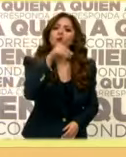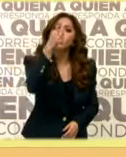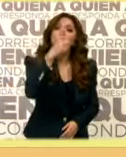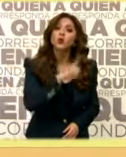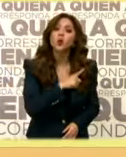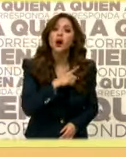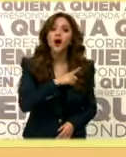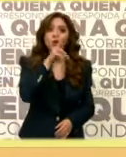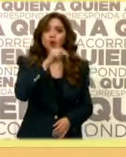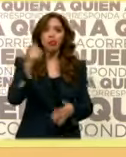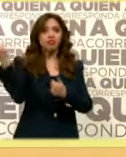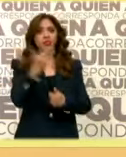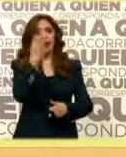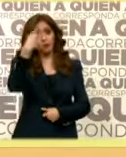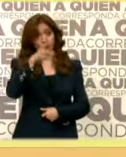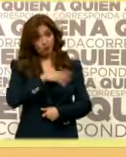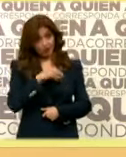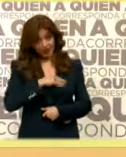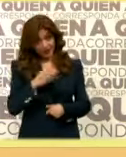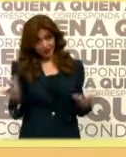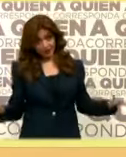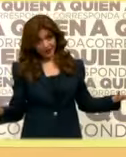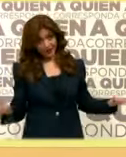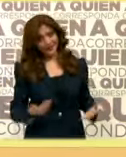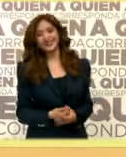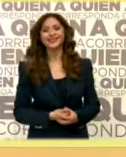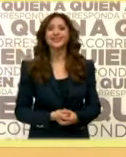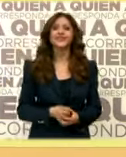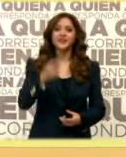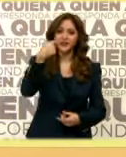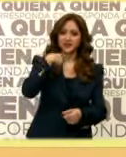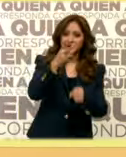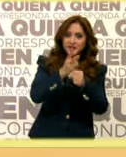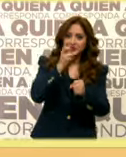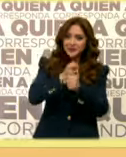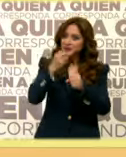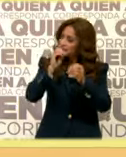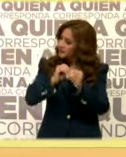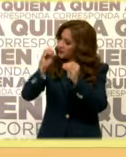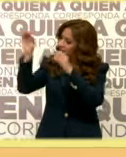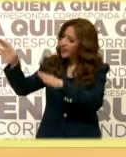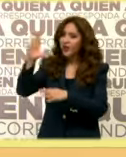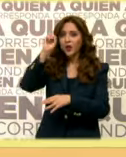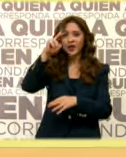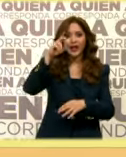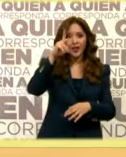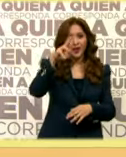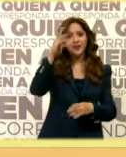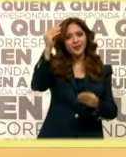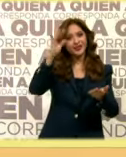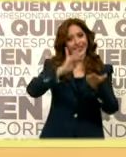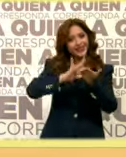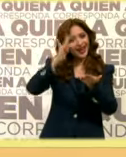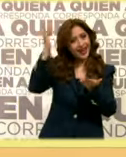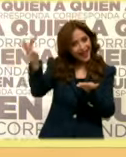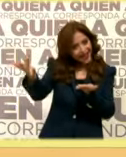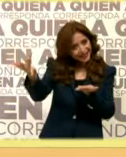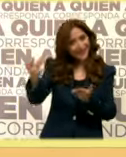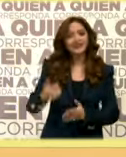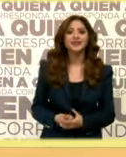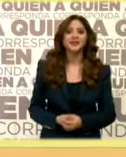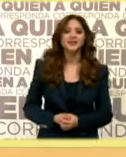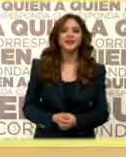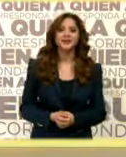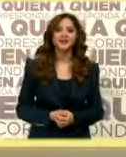más. Y bueno, los invitamos a dejar los juguetes en el contenedor. Gracias, muchachos. Y nuestro cheque. Y nuestro